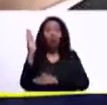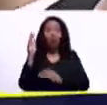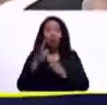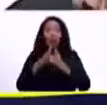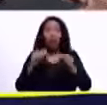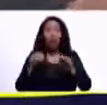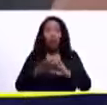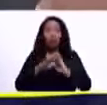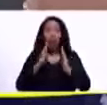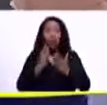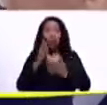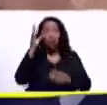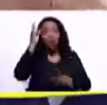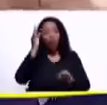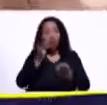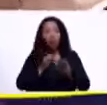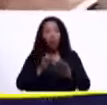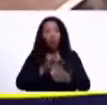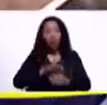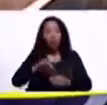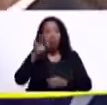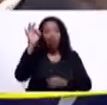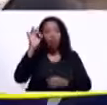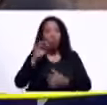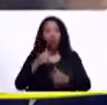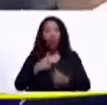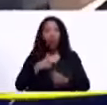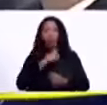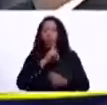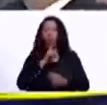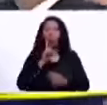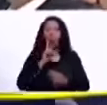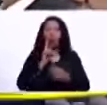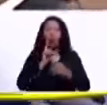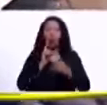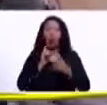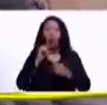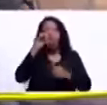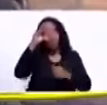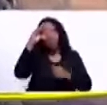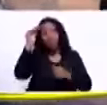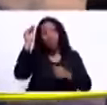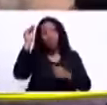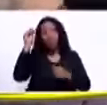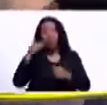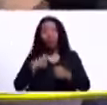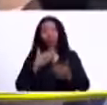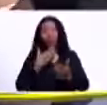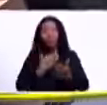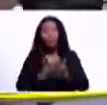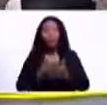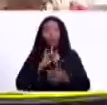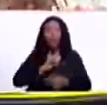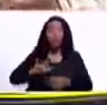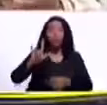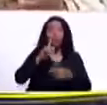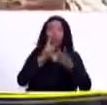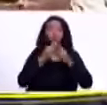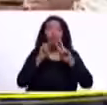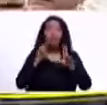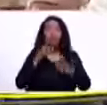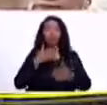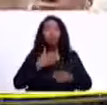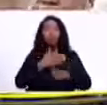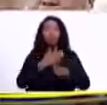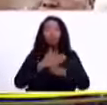el mundo de la fe espiritual. Yo que soy un hombre de oración, un hombre de Dios, pido y clamo por la paz, por la convivencia,